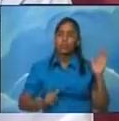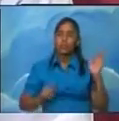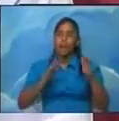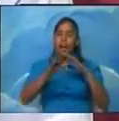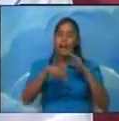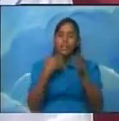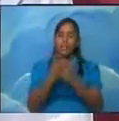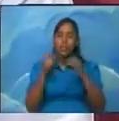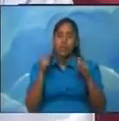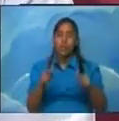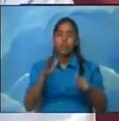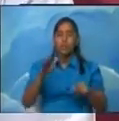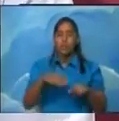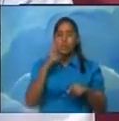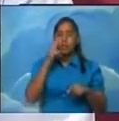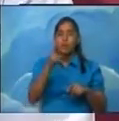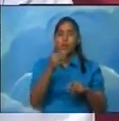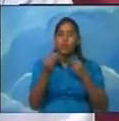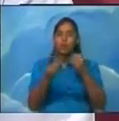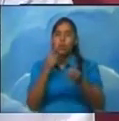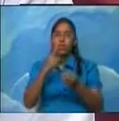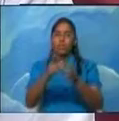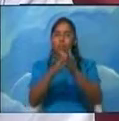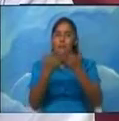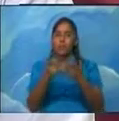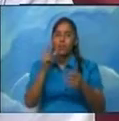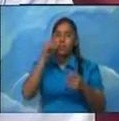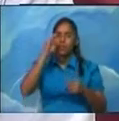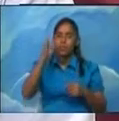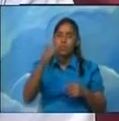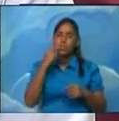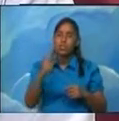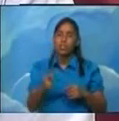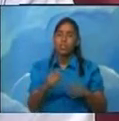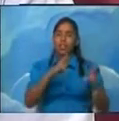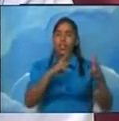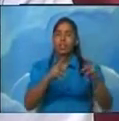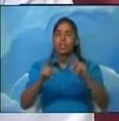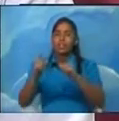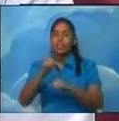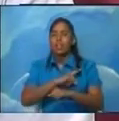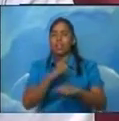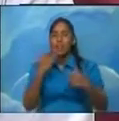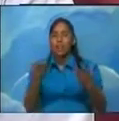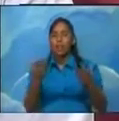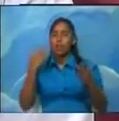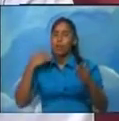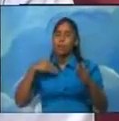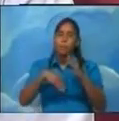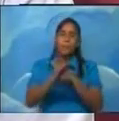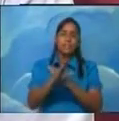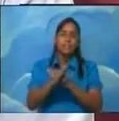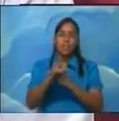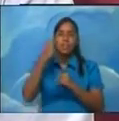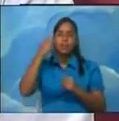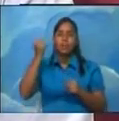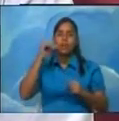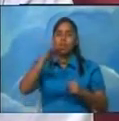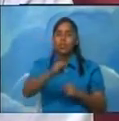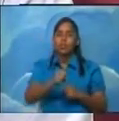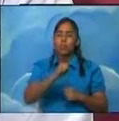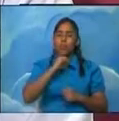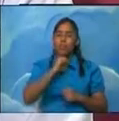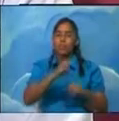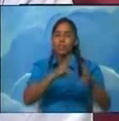hoy. Podemos ver, como dice la palabra del Señor, que la tierra, dice, la tierra de la cual pasáis para tomarla